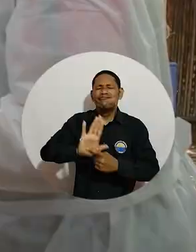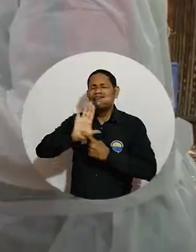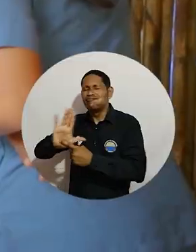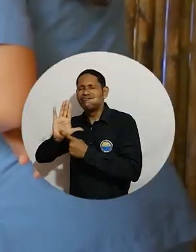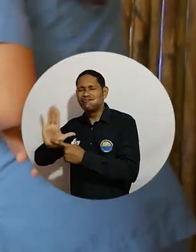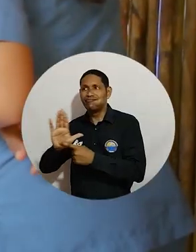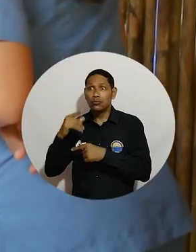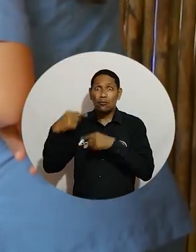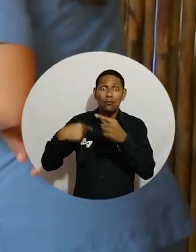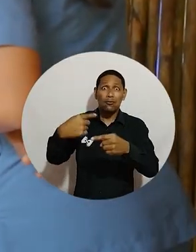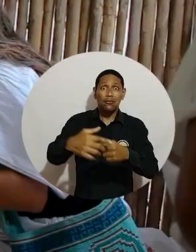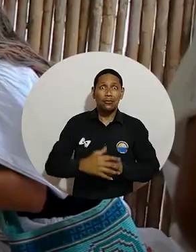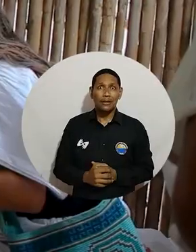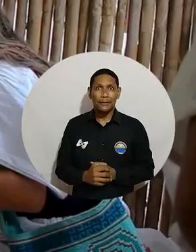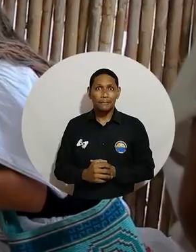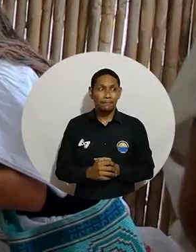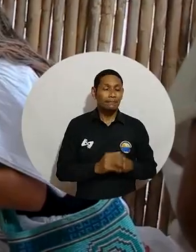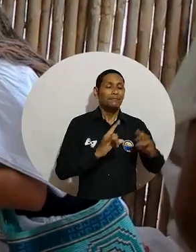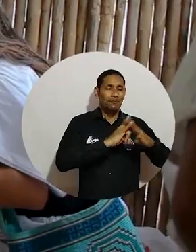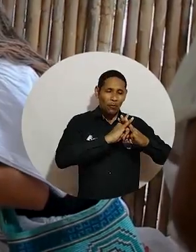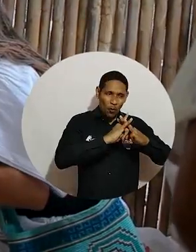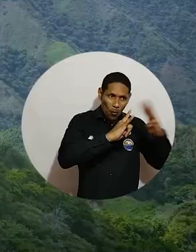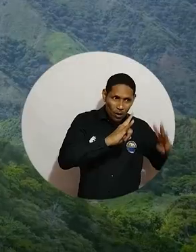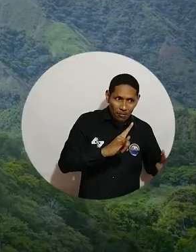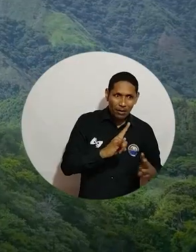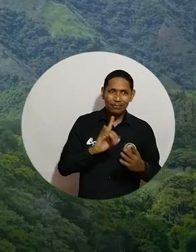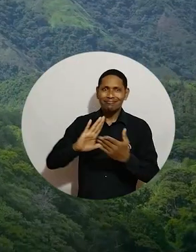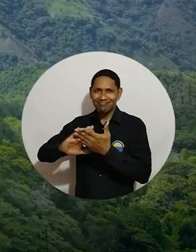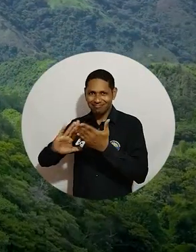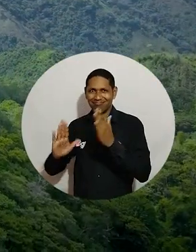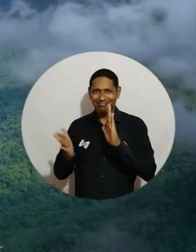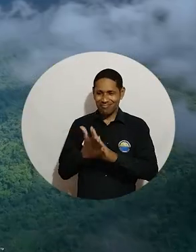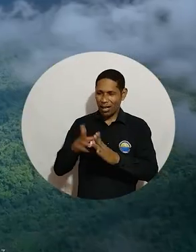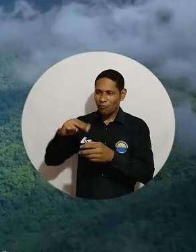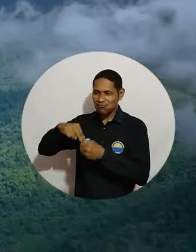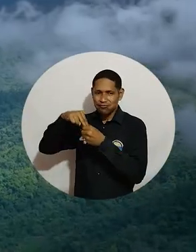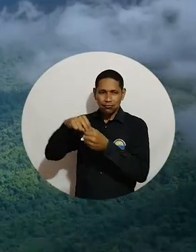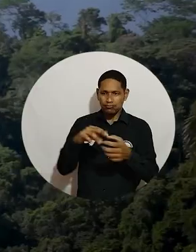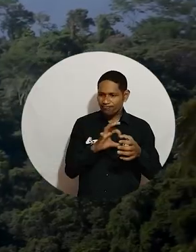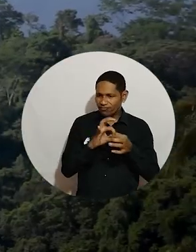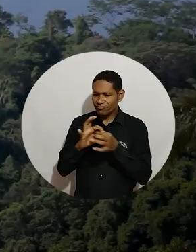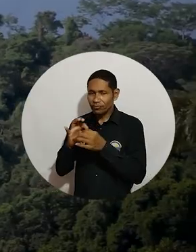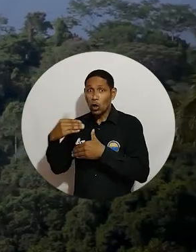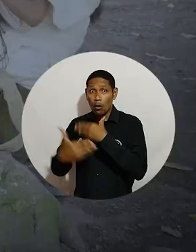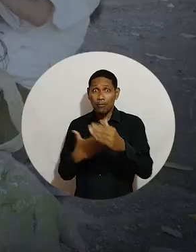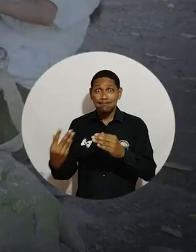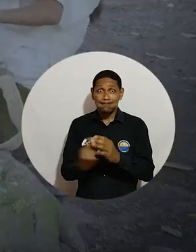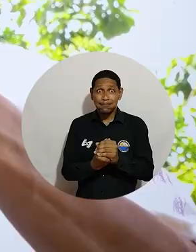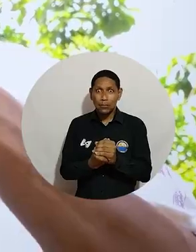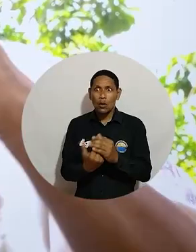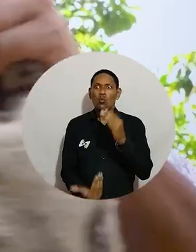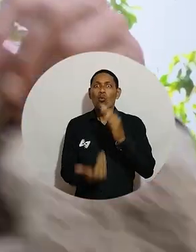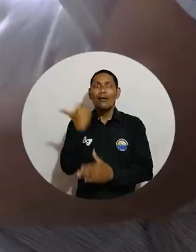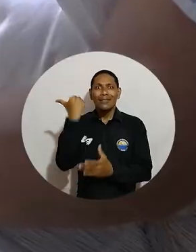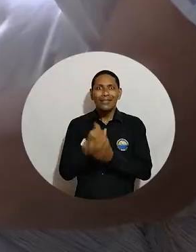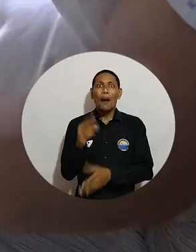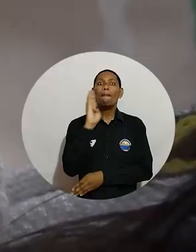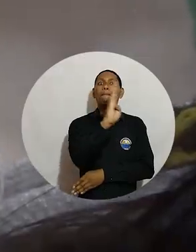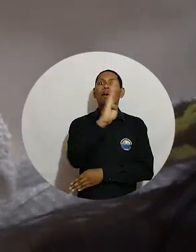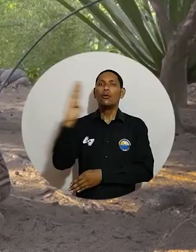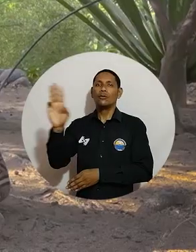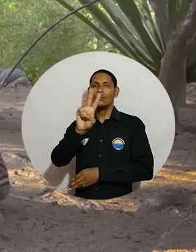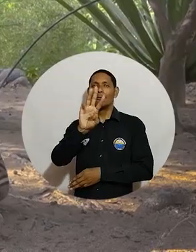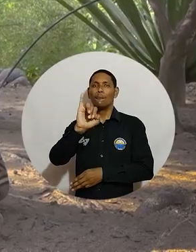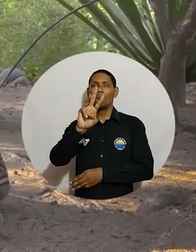contar. Entre los procesos de inclusión que la Alma Mater adelanta con las comunidades indígenas, se ha liderado la apertura de la